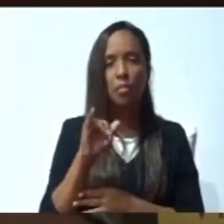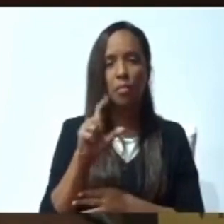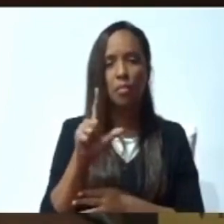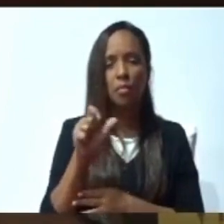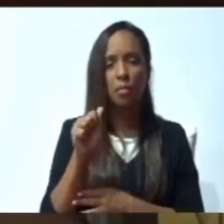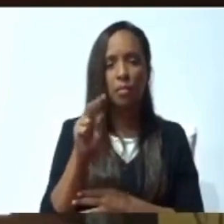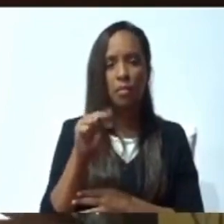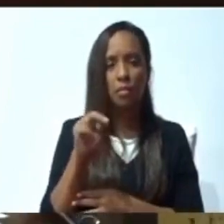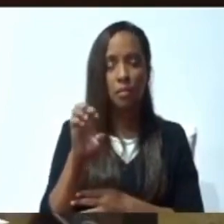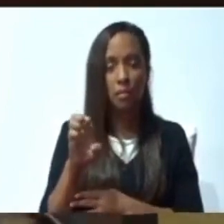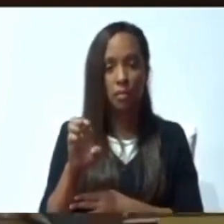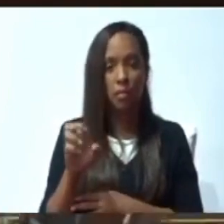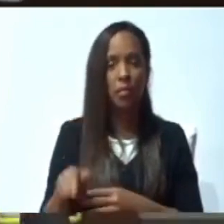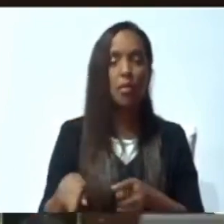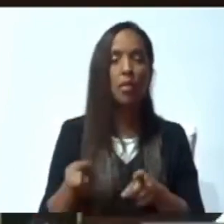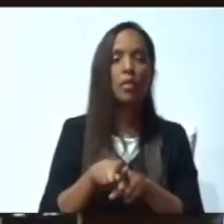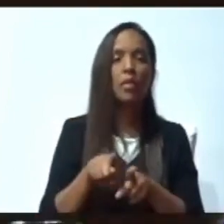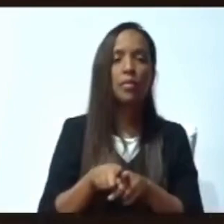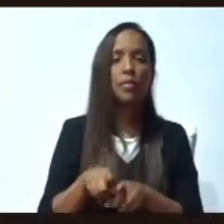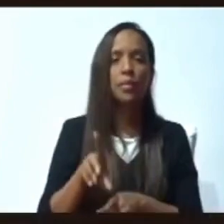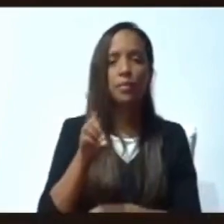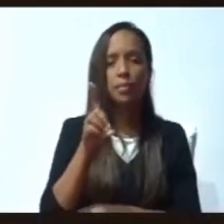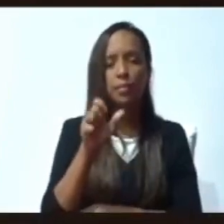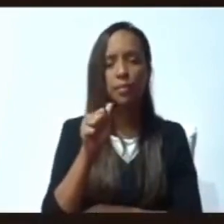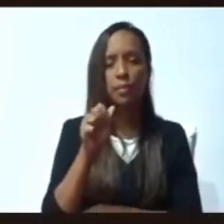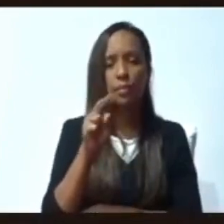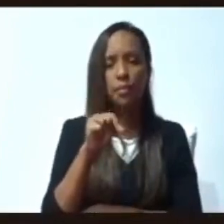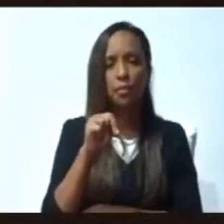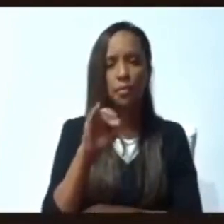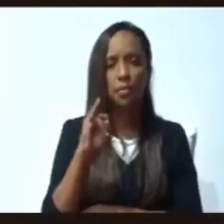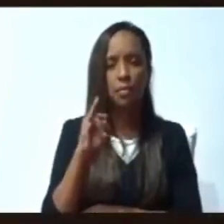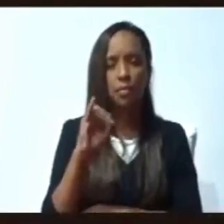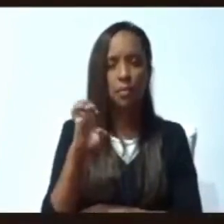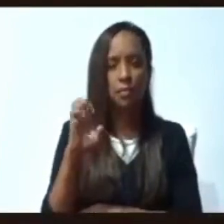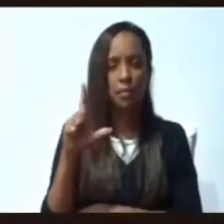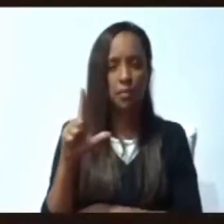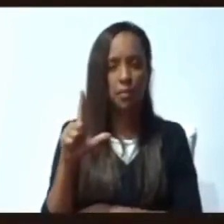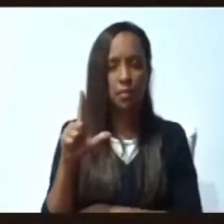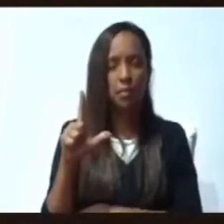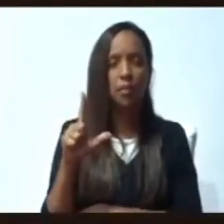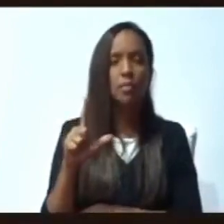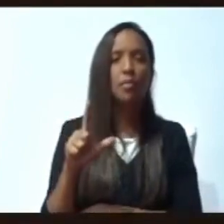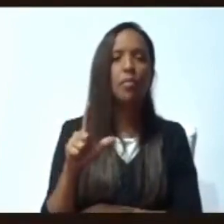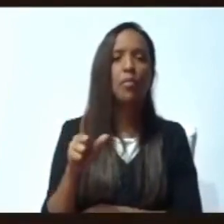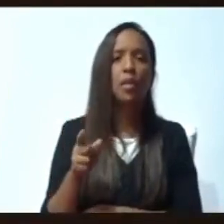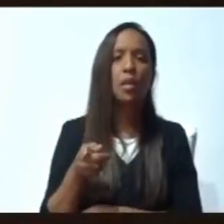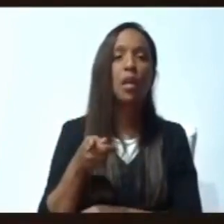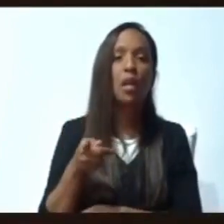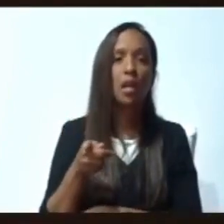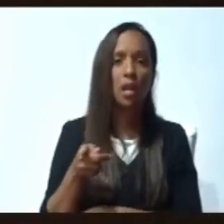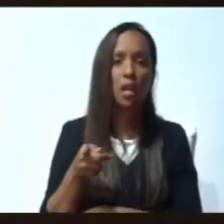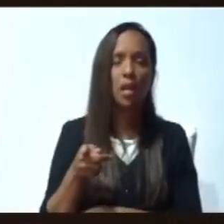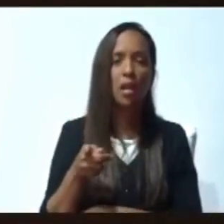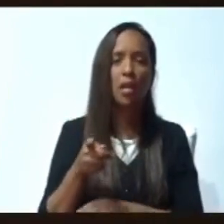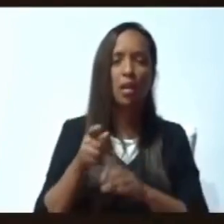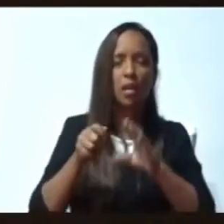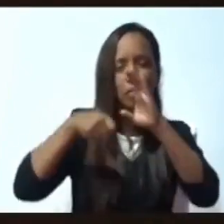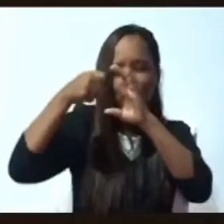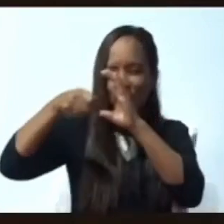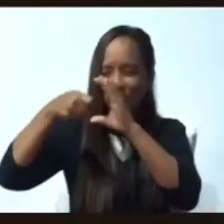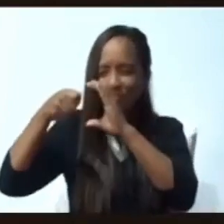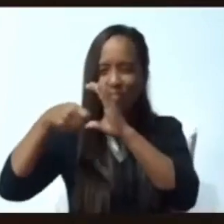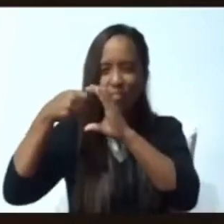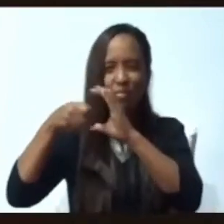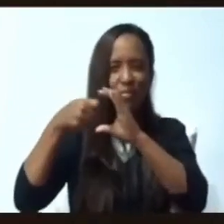periodista, fotoreportero, que cubría la fuente del Congreso Nacional. Siempre